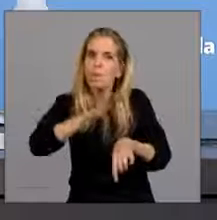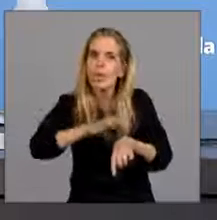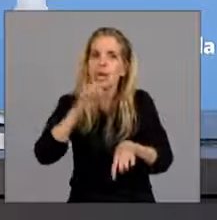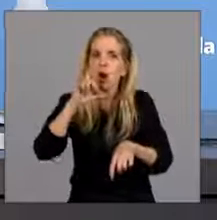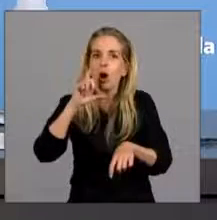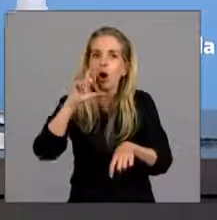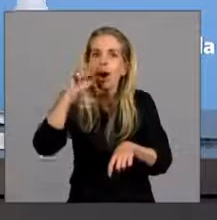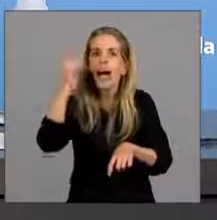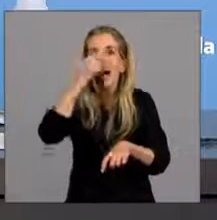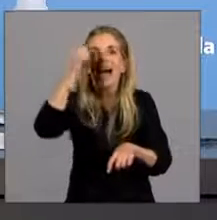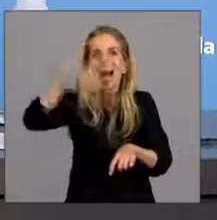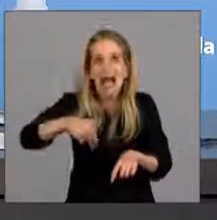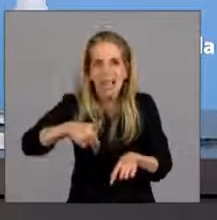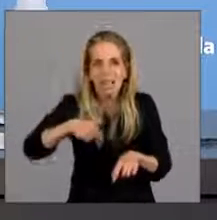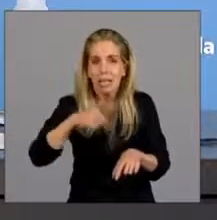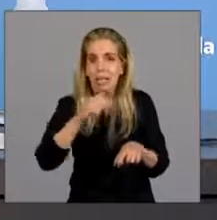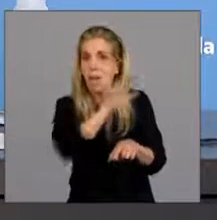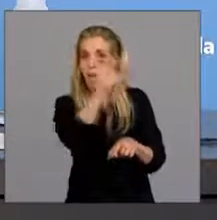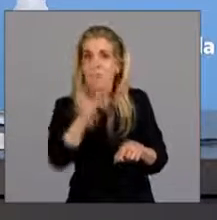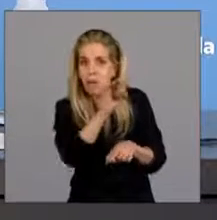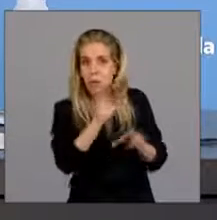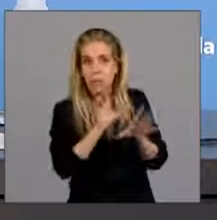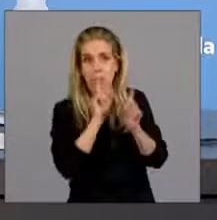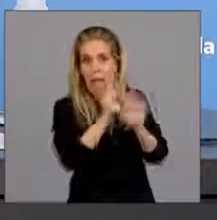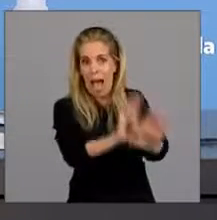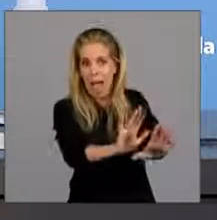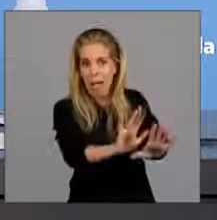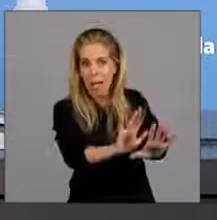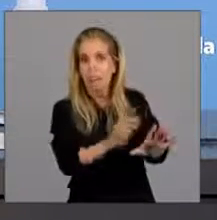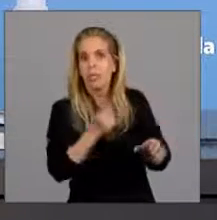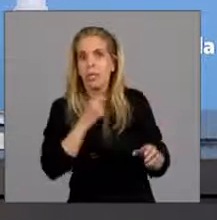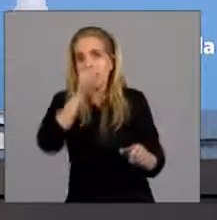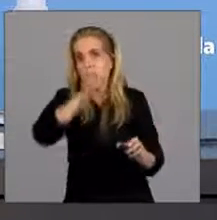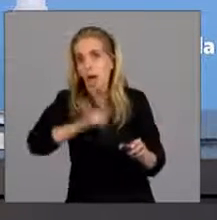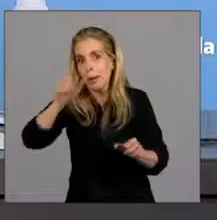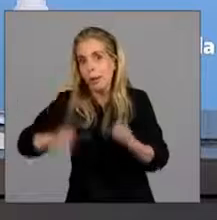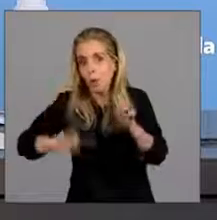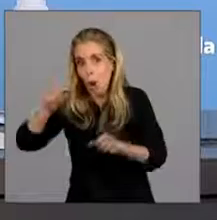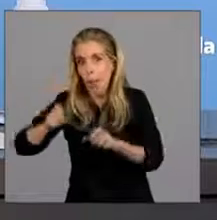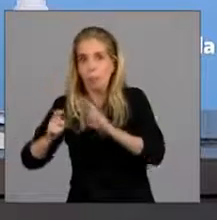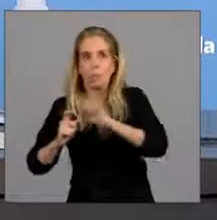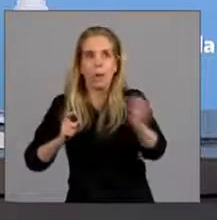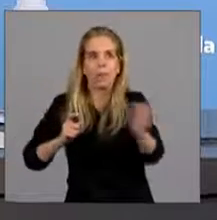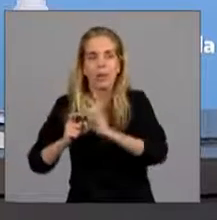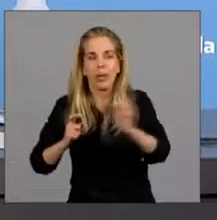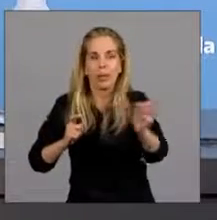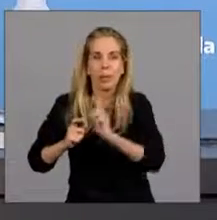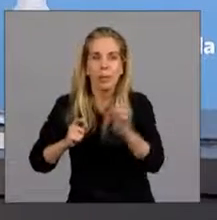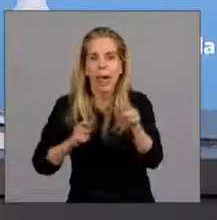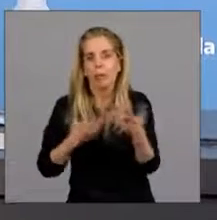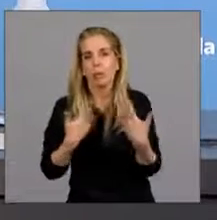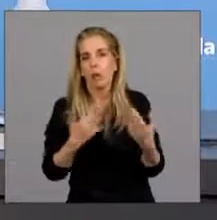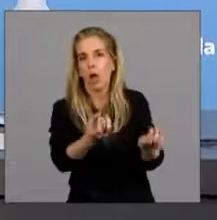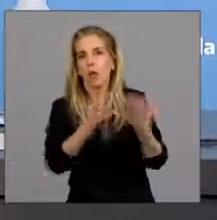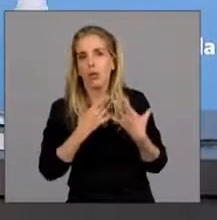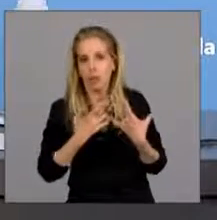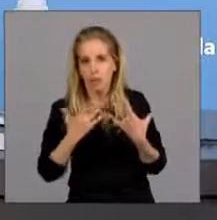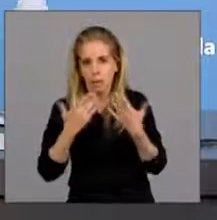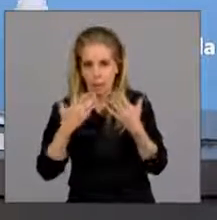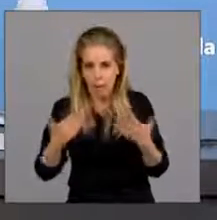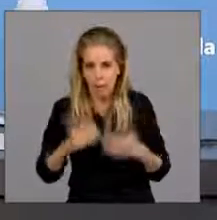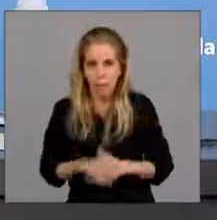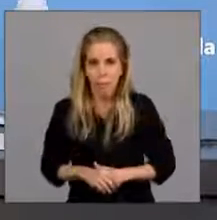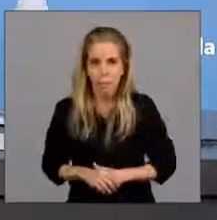virus no nos busca, vamos a buscarlo nosotros. Por eso a la movilidad es muy importante restringirla. Gracias.